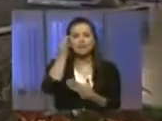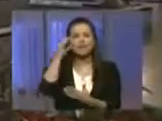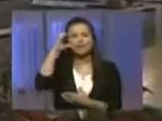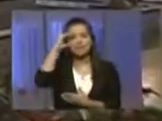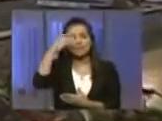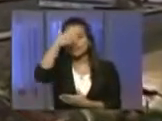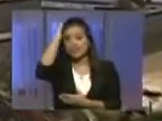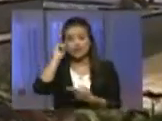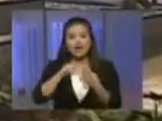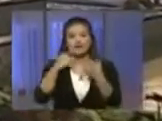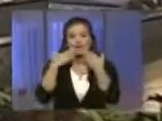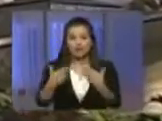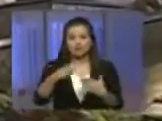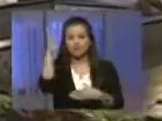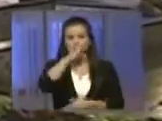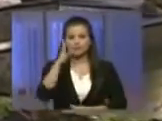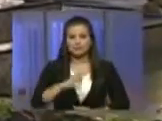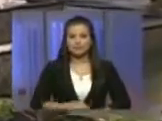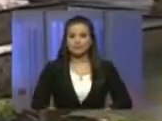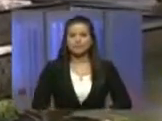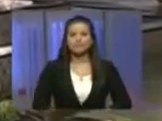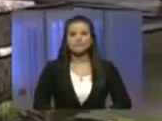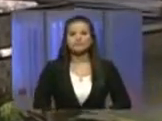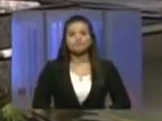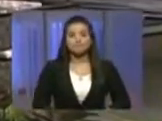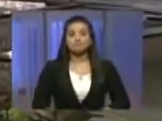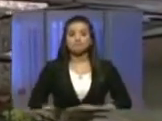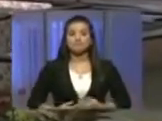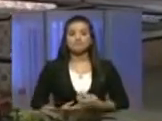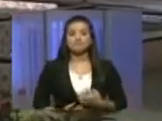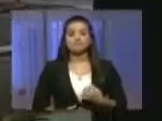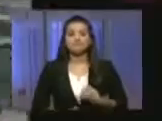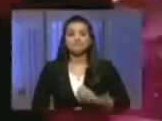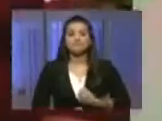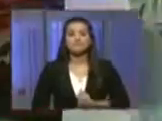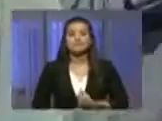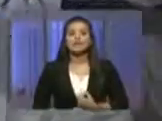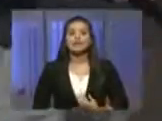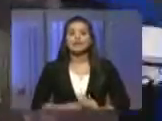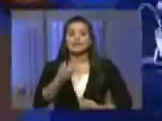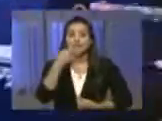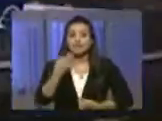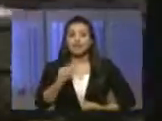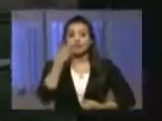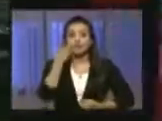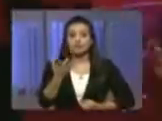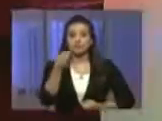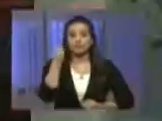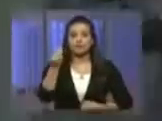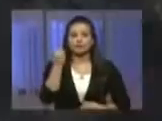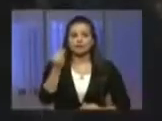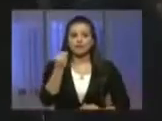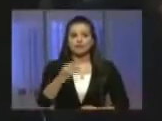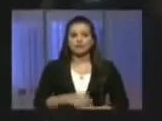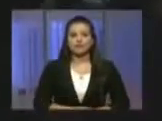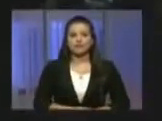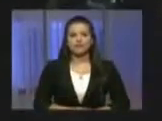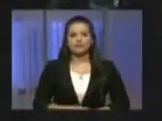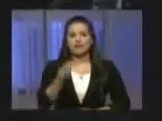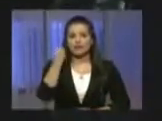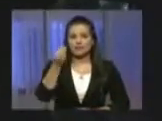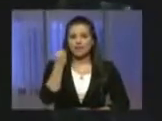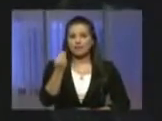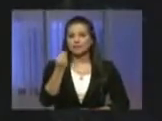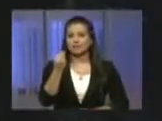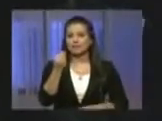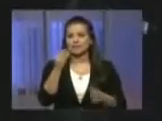Gracias Brasil es la capacidad la calidad de gerencia de política de